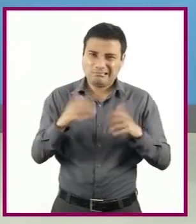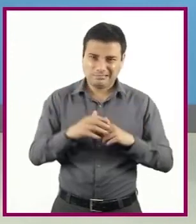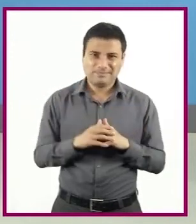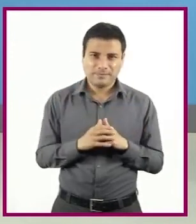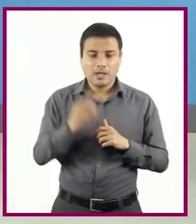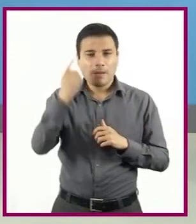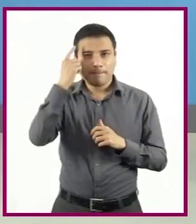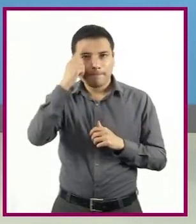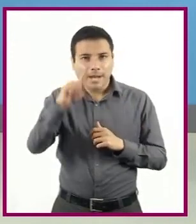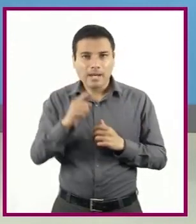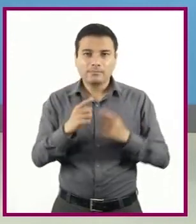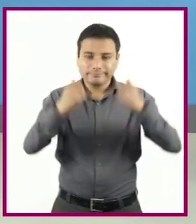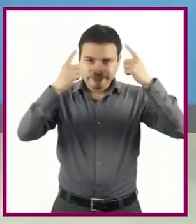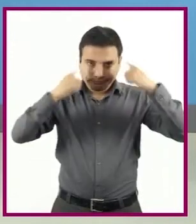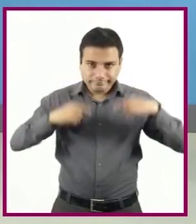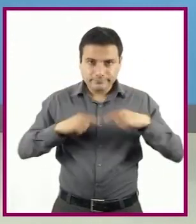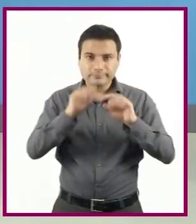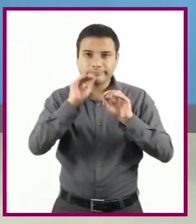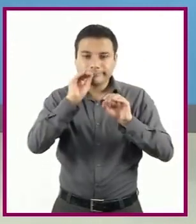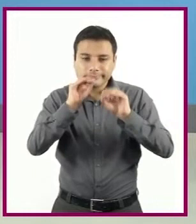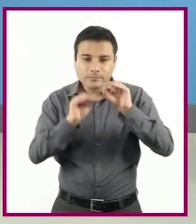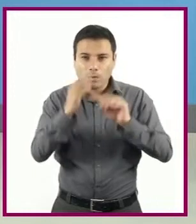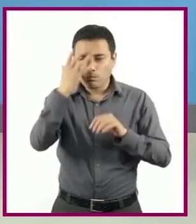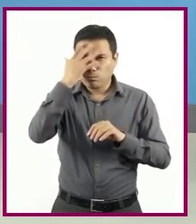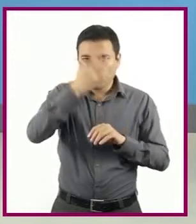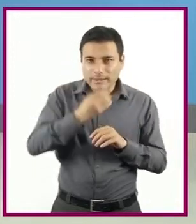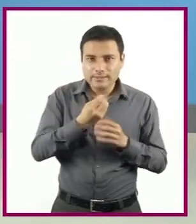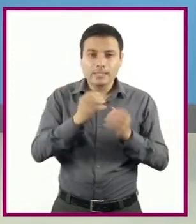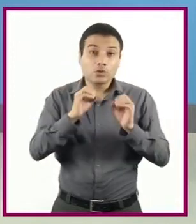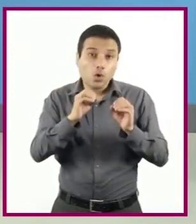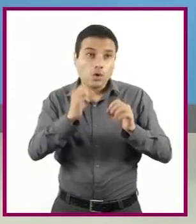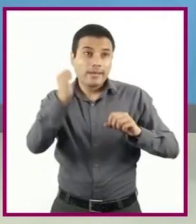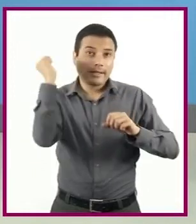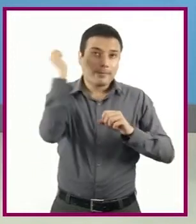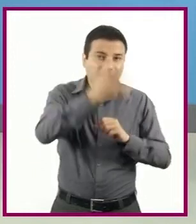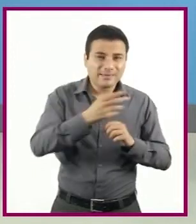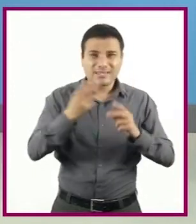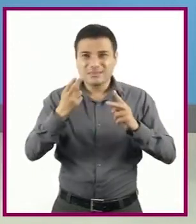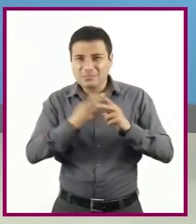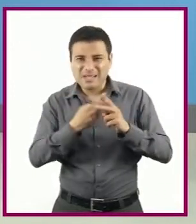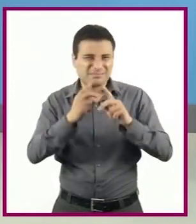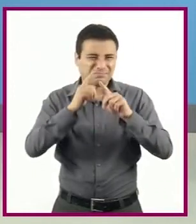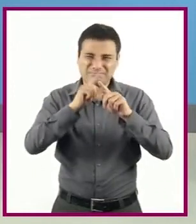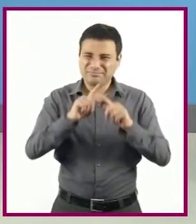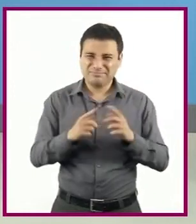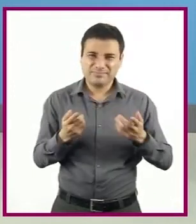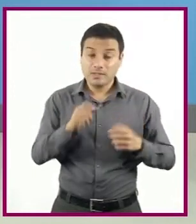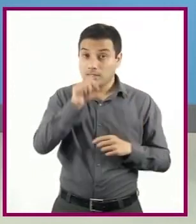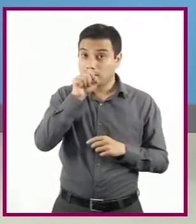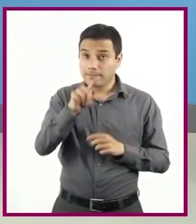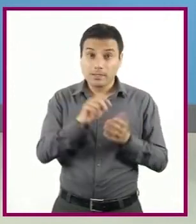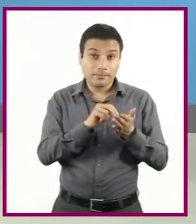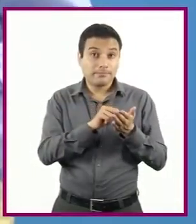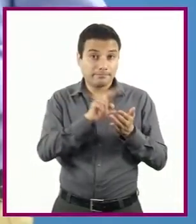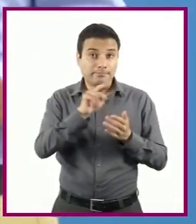crear esculturas, adornos, armas y herramientas. Destaca también su pintura mural.